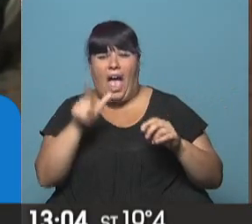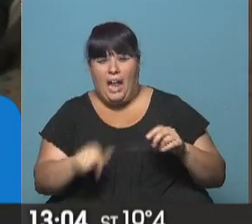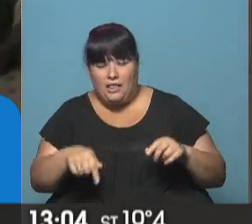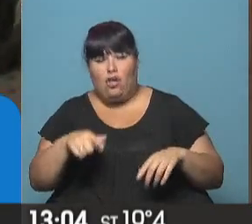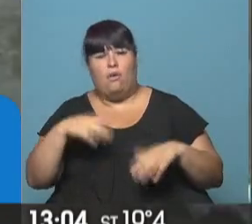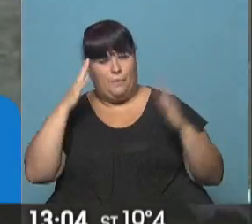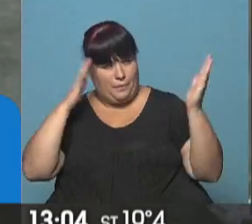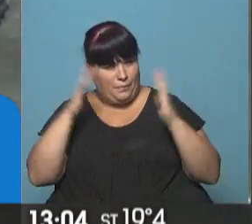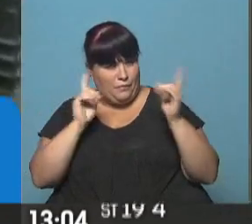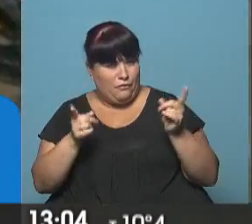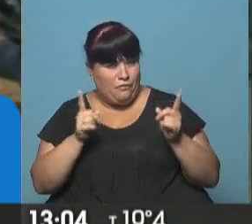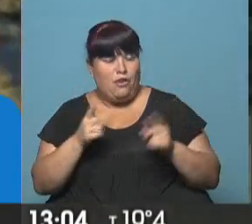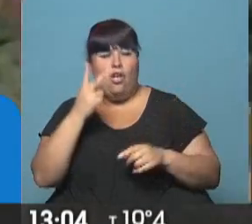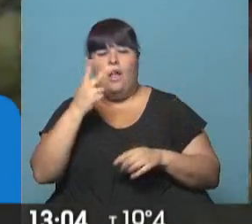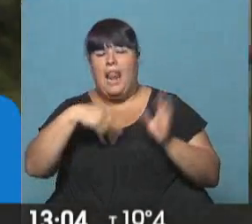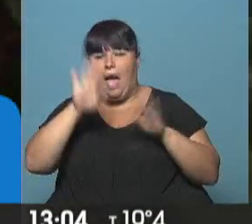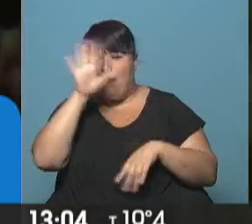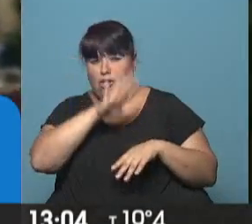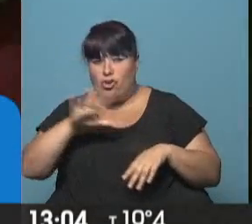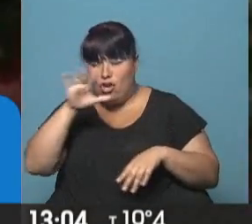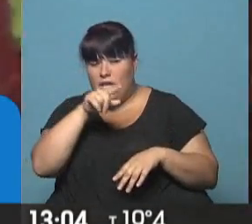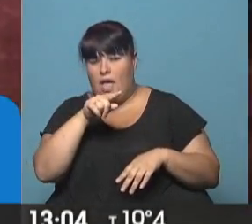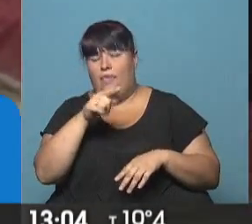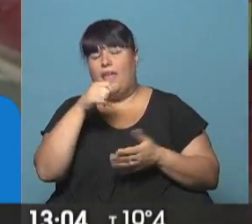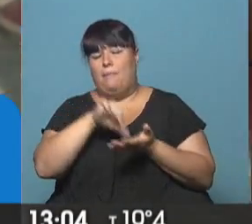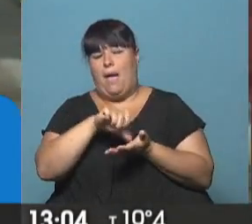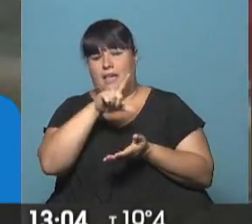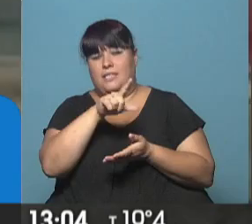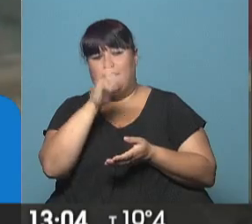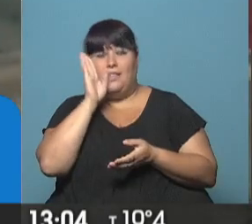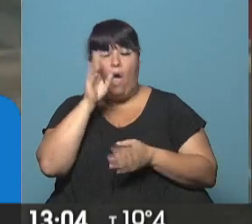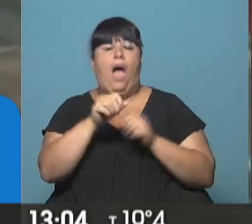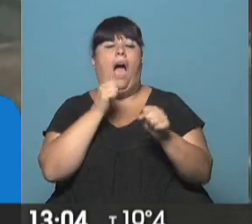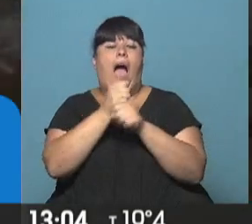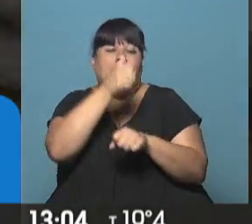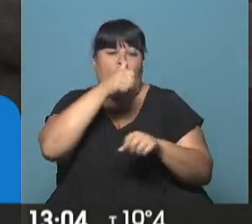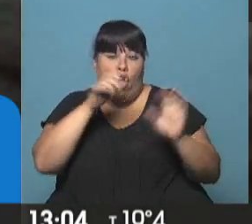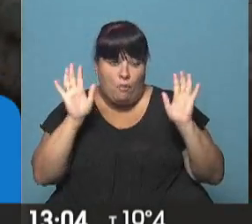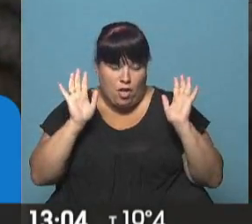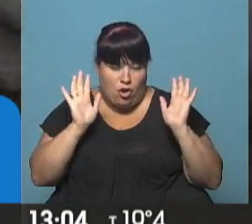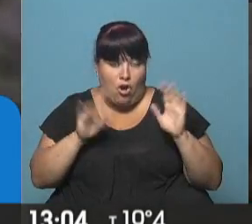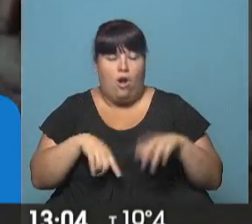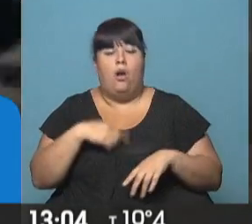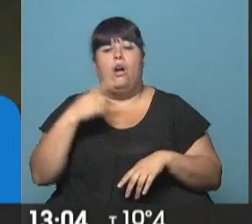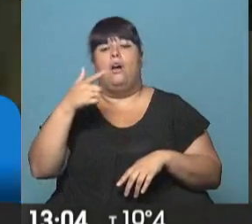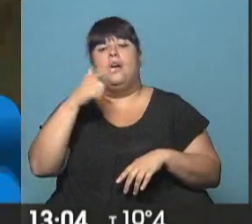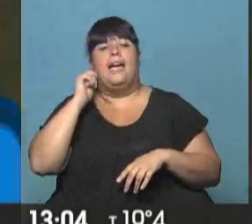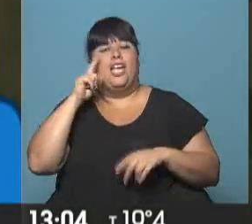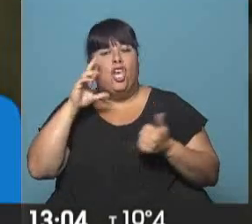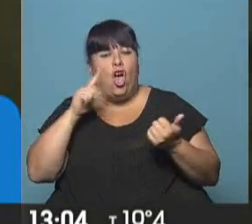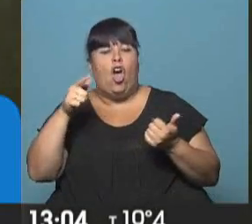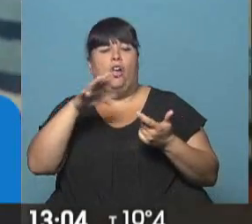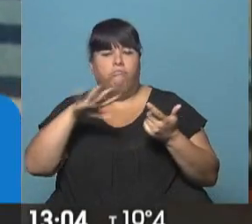continuará fuerte sobre los dos tercios orientales del país hasta el próximo domingo al menos. La sabana, Georgia, la nieve